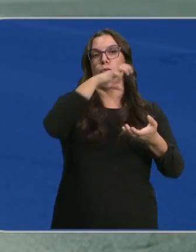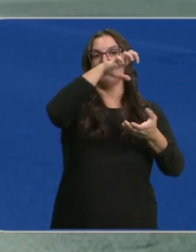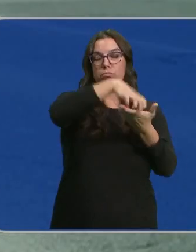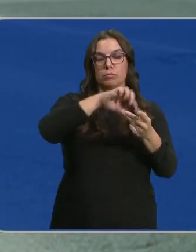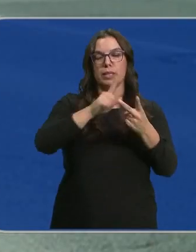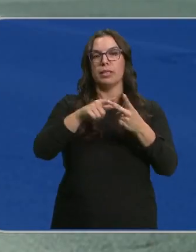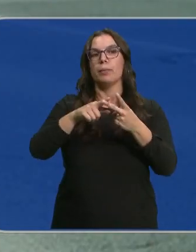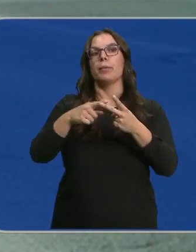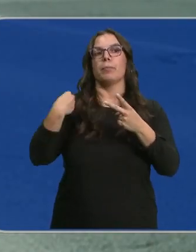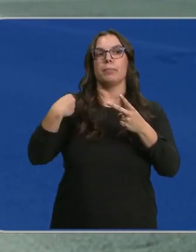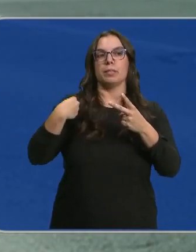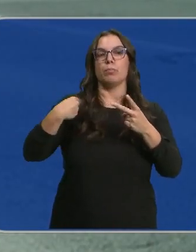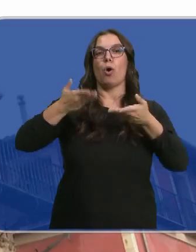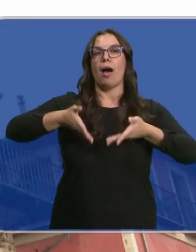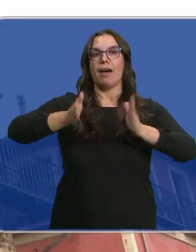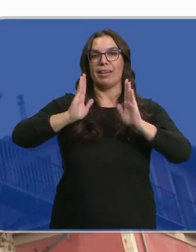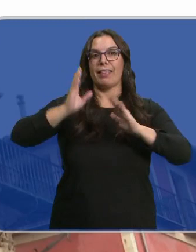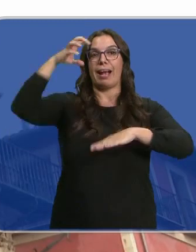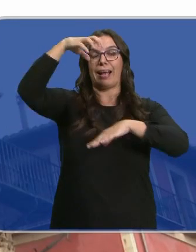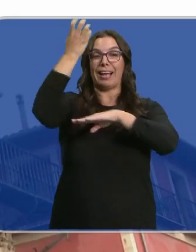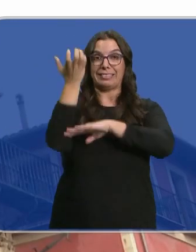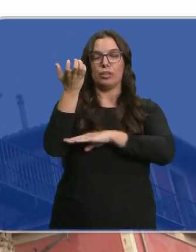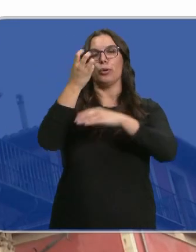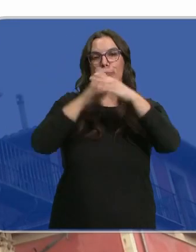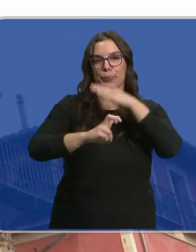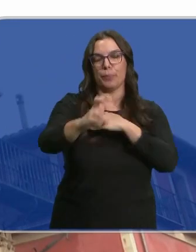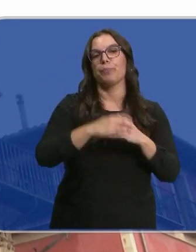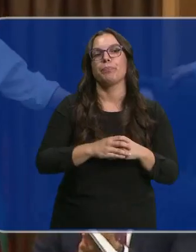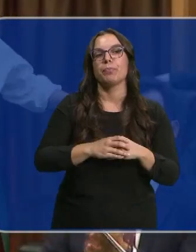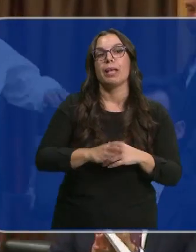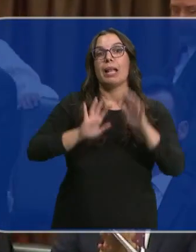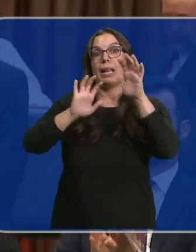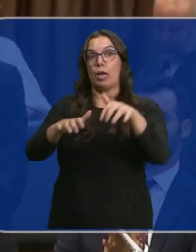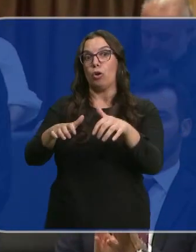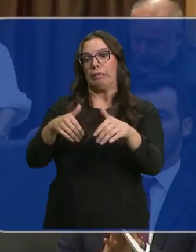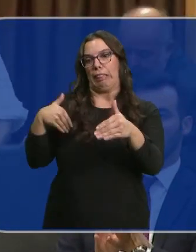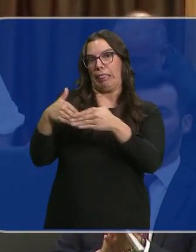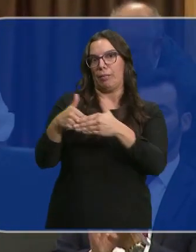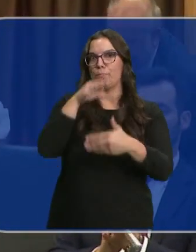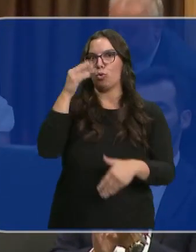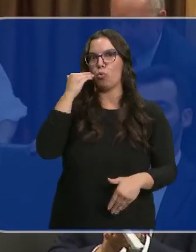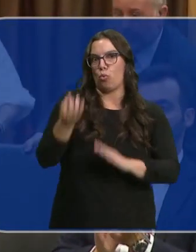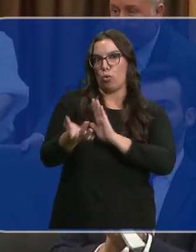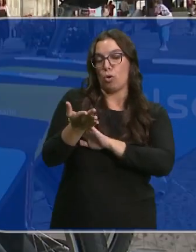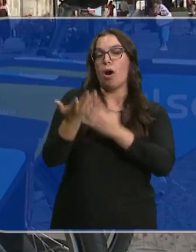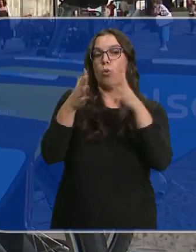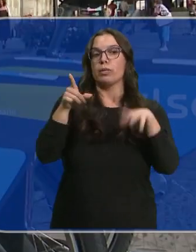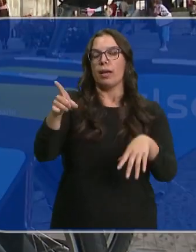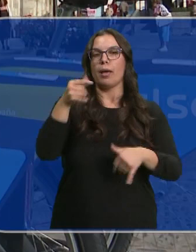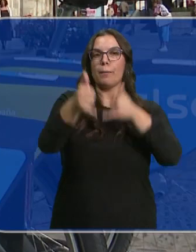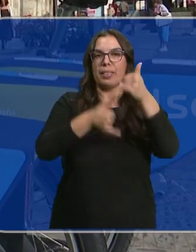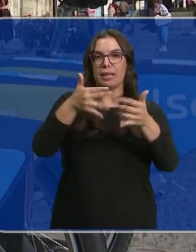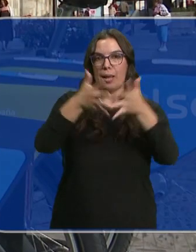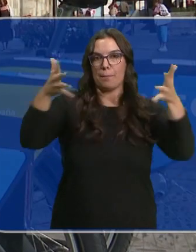y el soterramiento de la avenida del Castillo. Menos tiempo han tenido en León, con un ayuntamiento constituido en julio. Aún así, Juan Díez ya ha ampliado el servicio